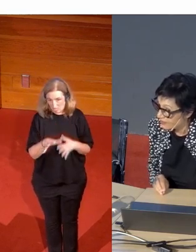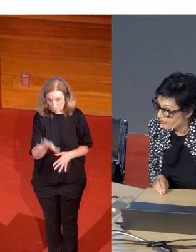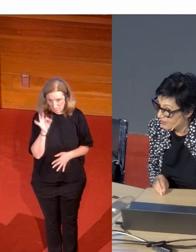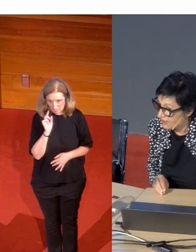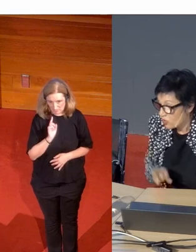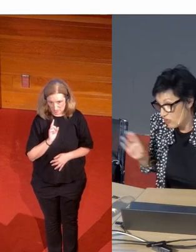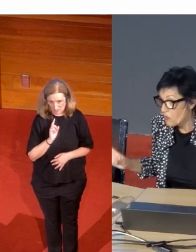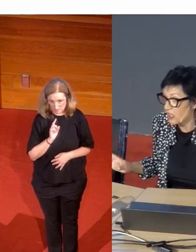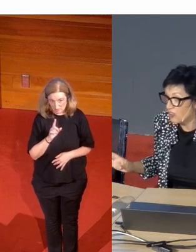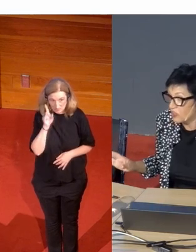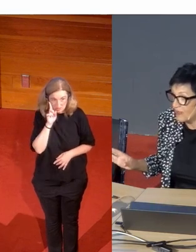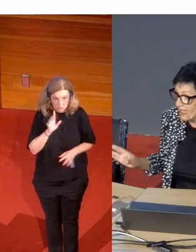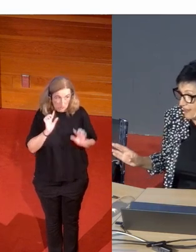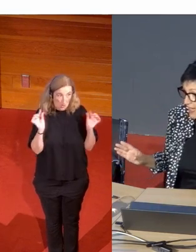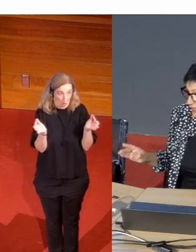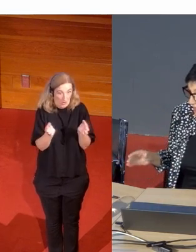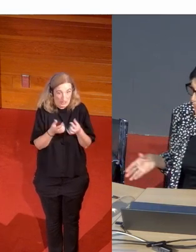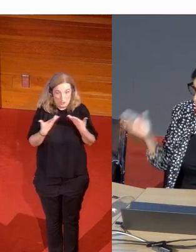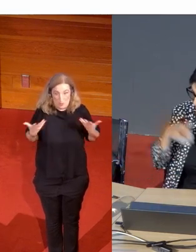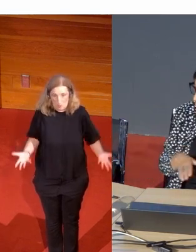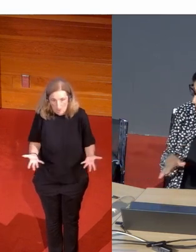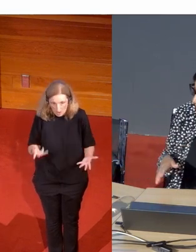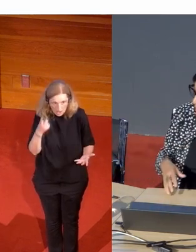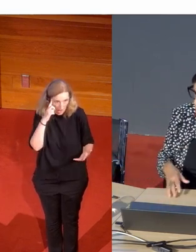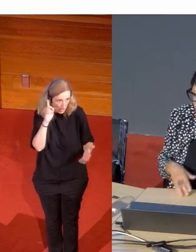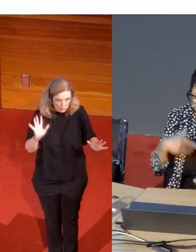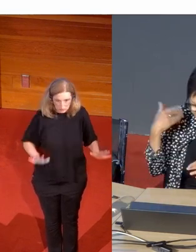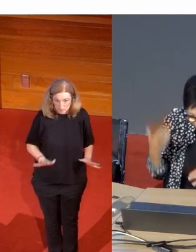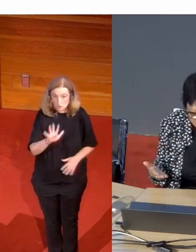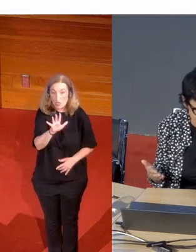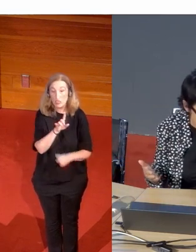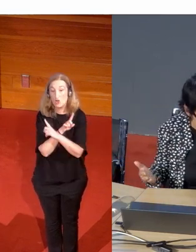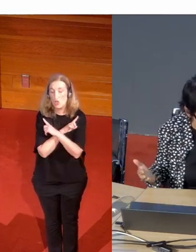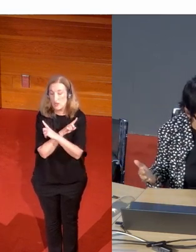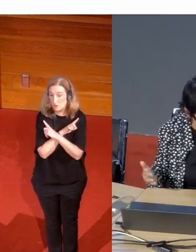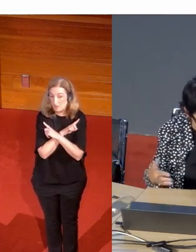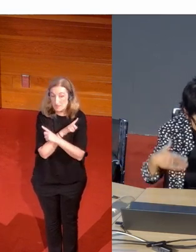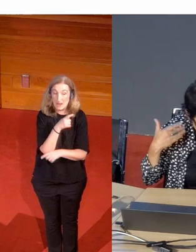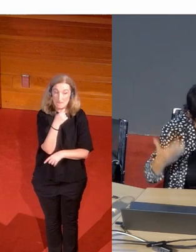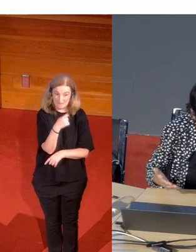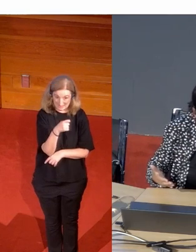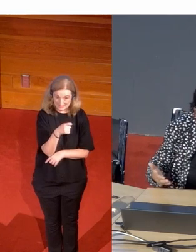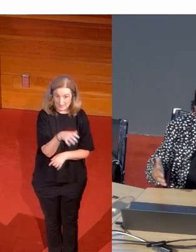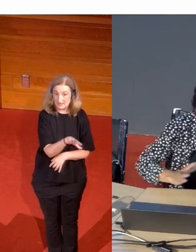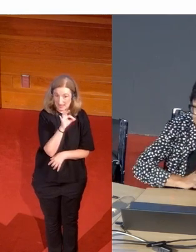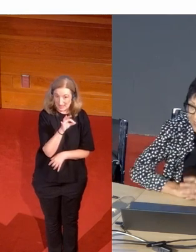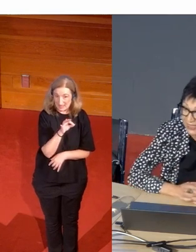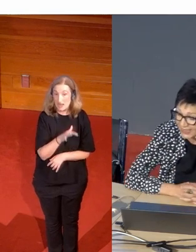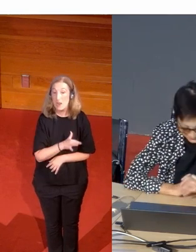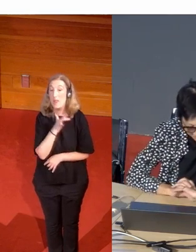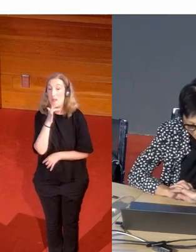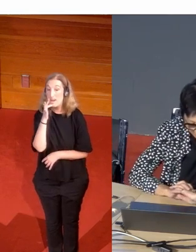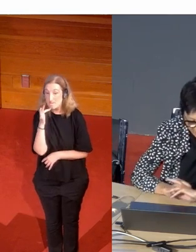Unidos no sabemos qué congreso va a salir de las elecciones porque el 5 de noviembre además de elegir al presidente